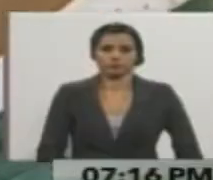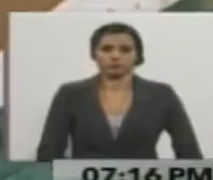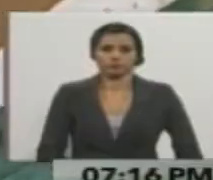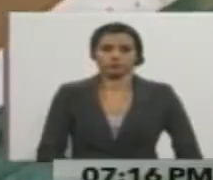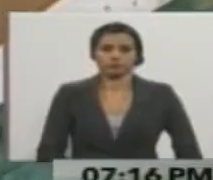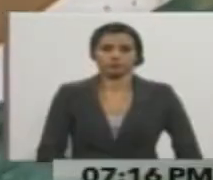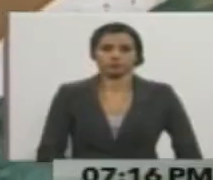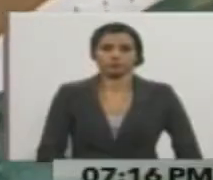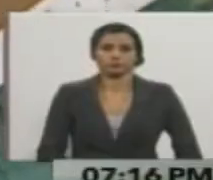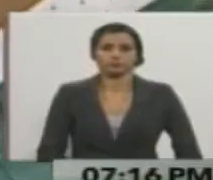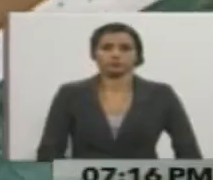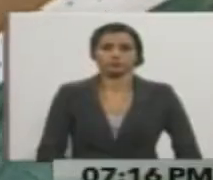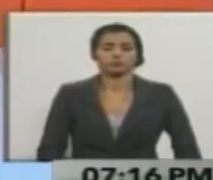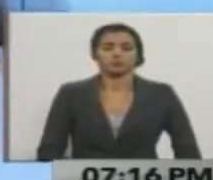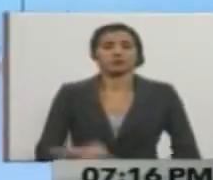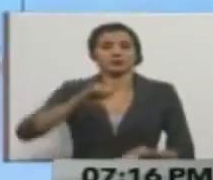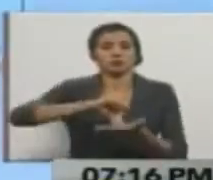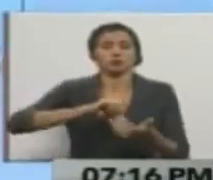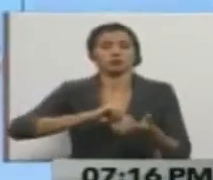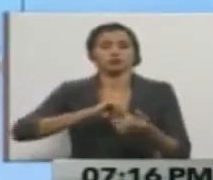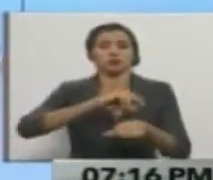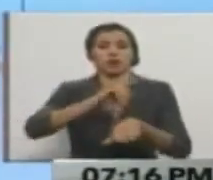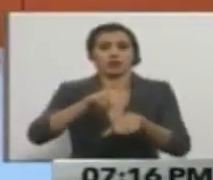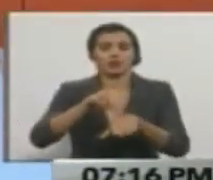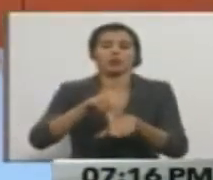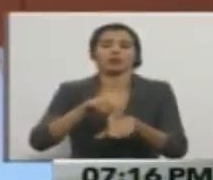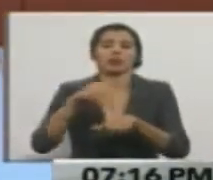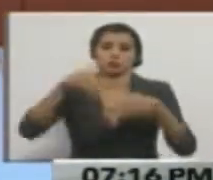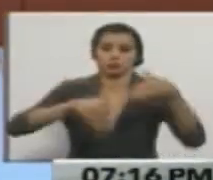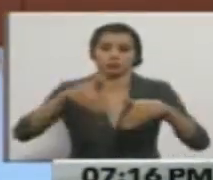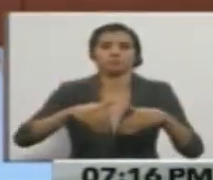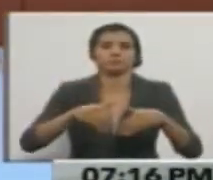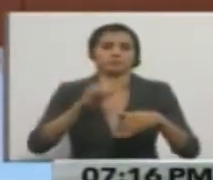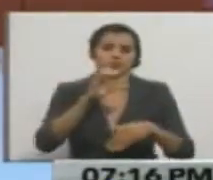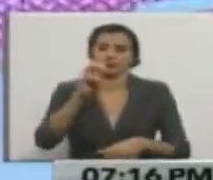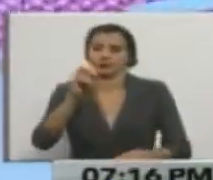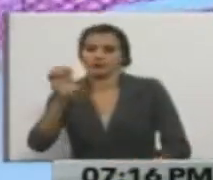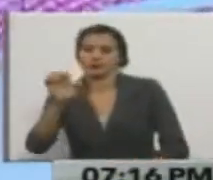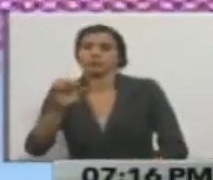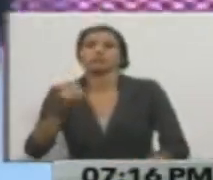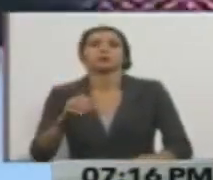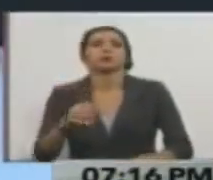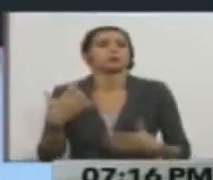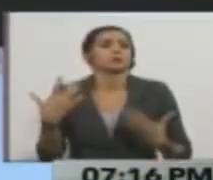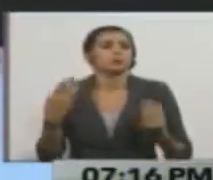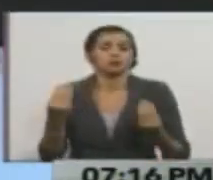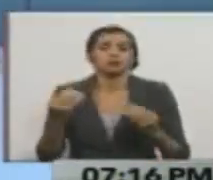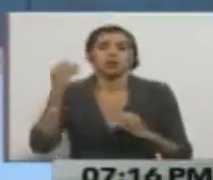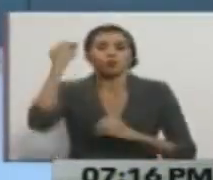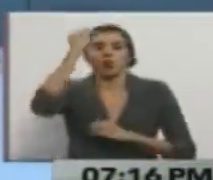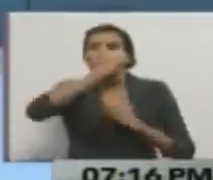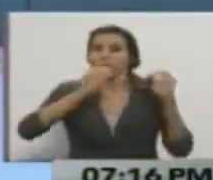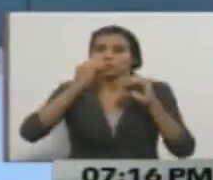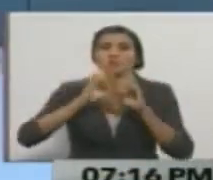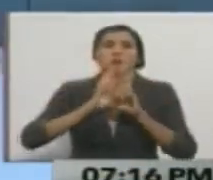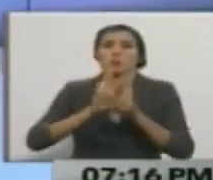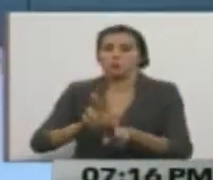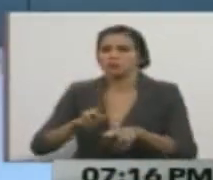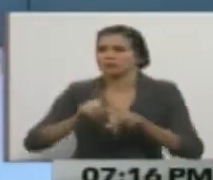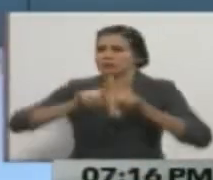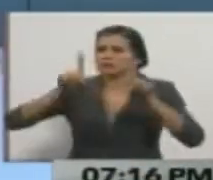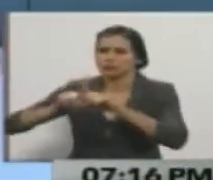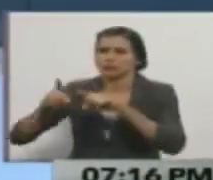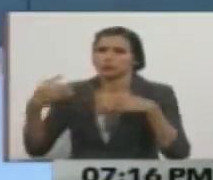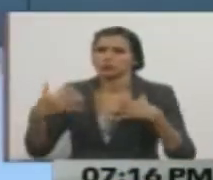siglas. Tenemos, pues, diferentes reacciones, fuertes reacciones, virulentas reacciones